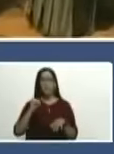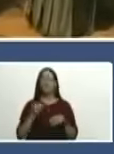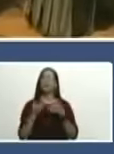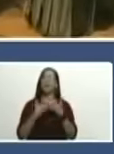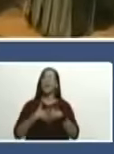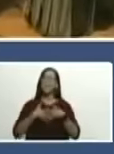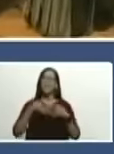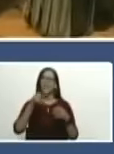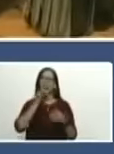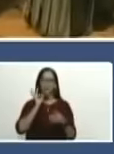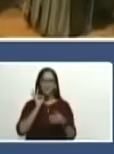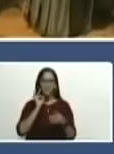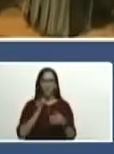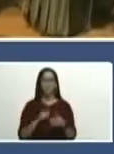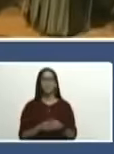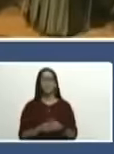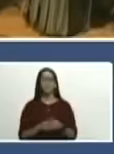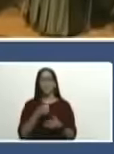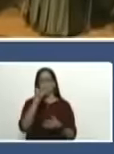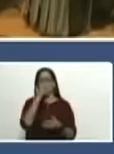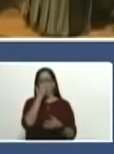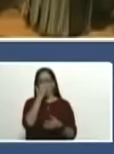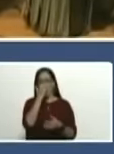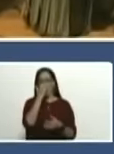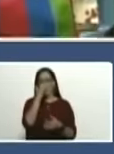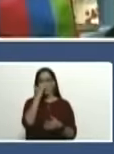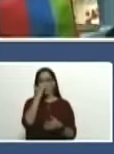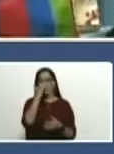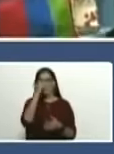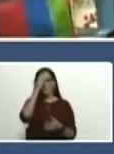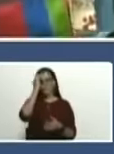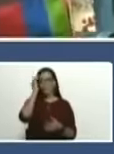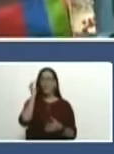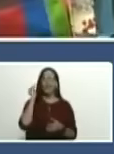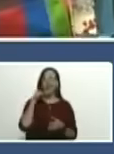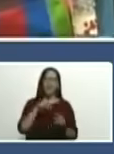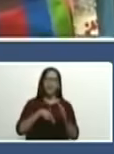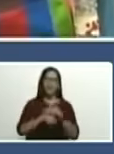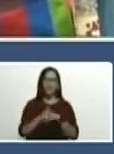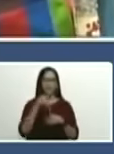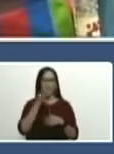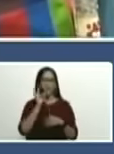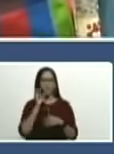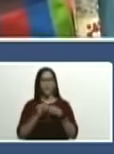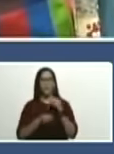Café Cardenal. Es allí donde va nuestro café para ser